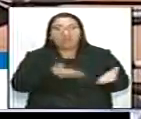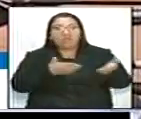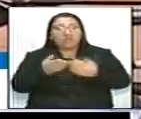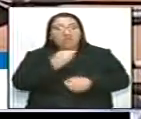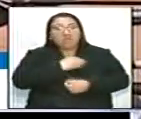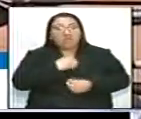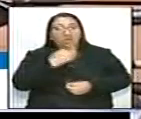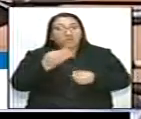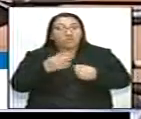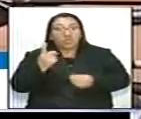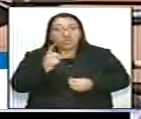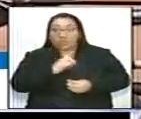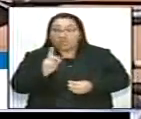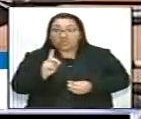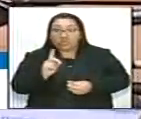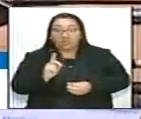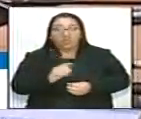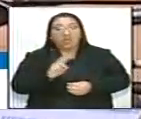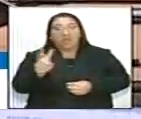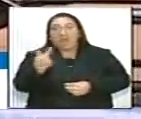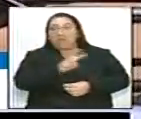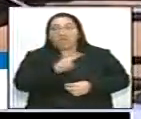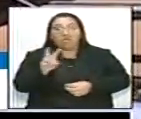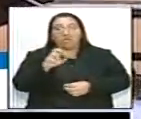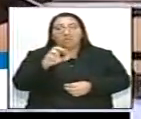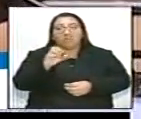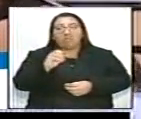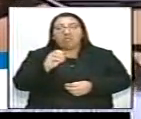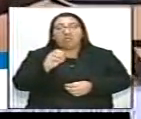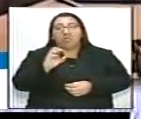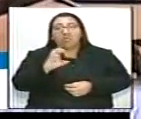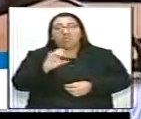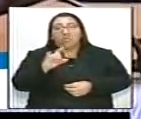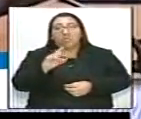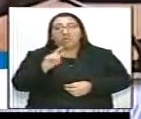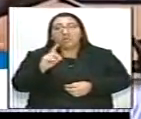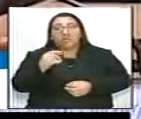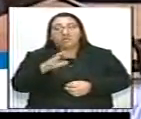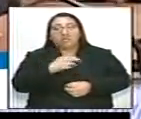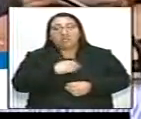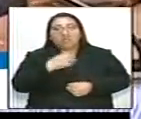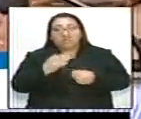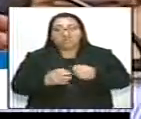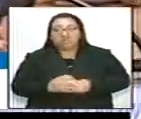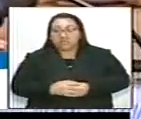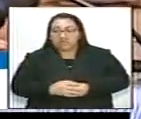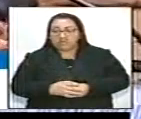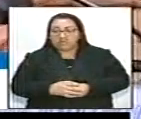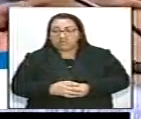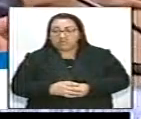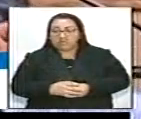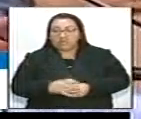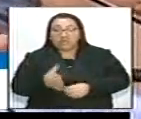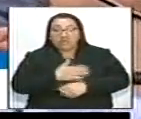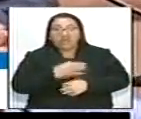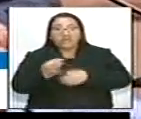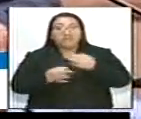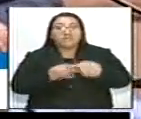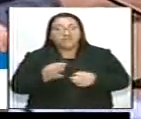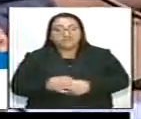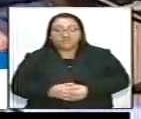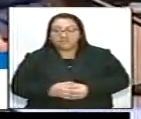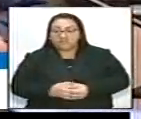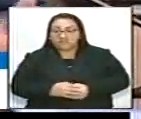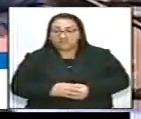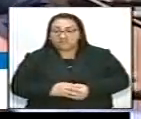ministro de Justicia, sino a ambos procuradores. Porque ya el ministro de Justicia ha dado una especie de explicación,